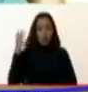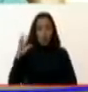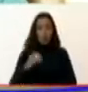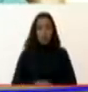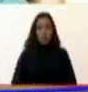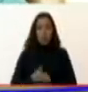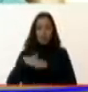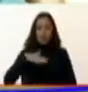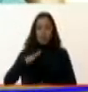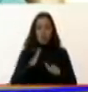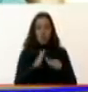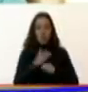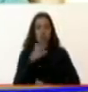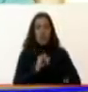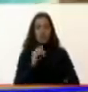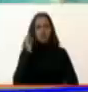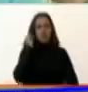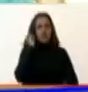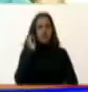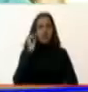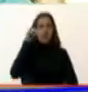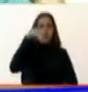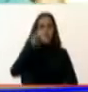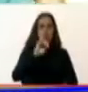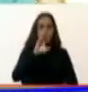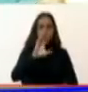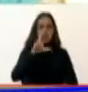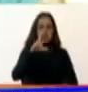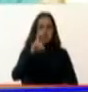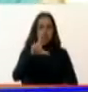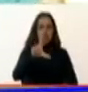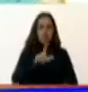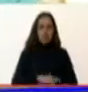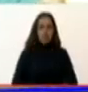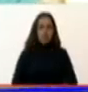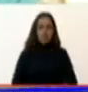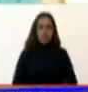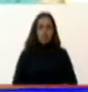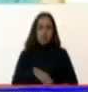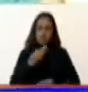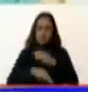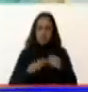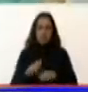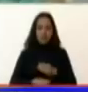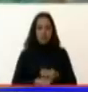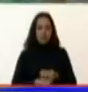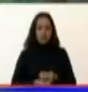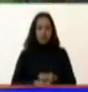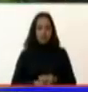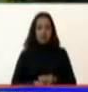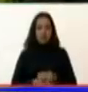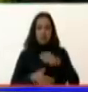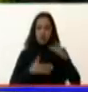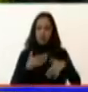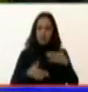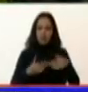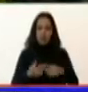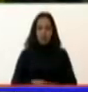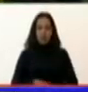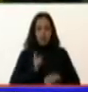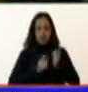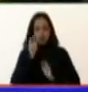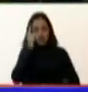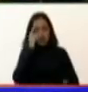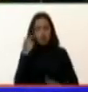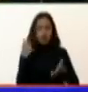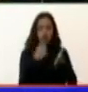está Michelle Bachelet? Preguntan los pueblos. Vamos a preguntarle por las redes. Vamos a hacer una jornada en estos días, Tania, pongan la